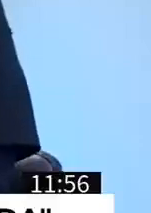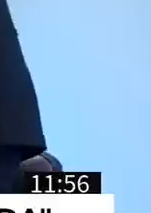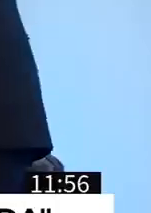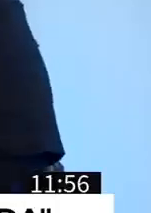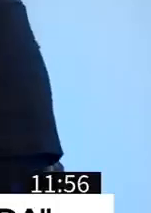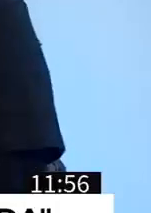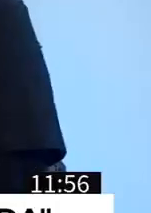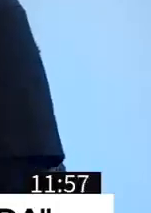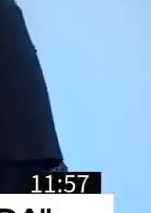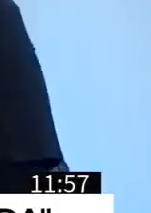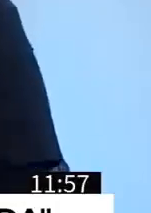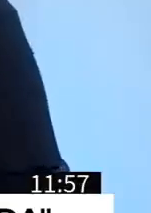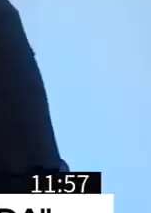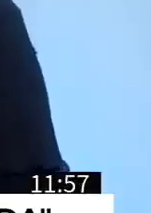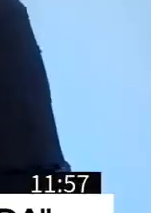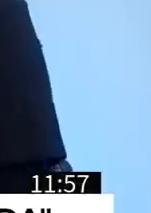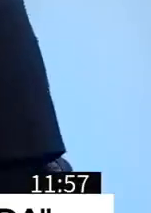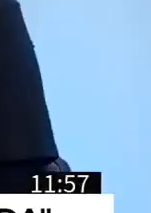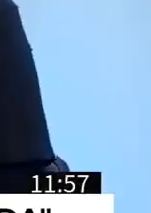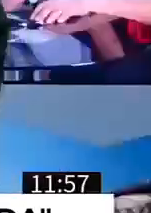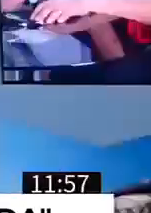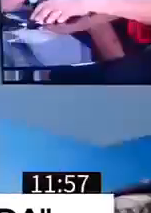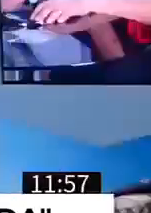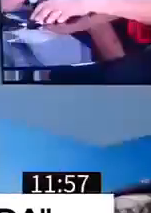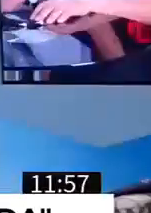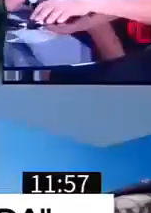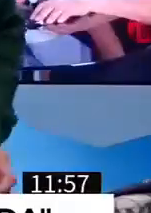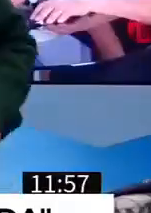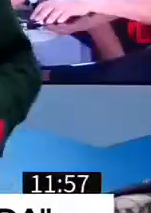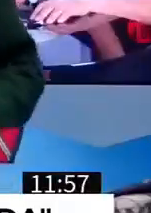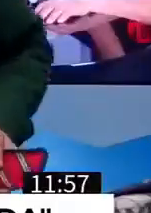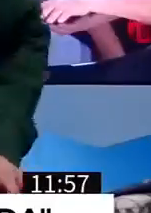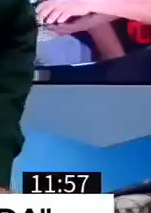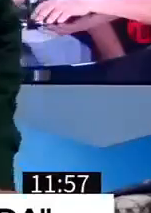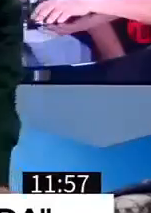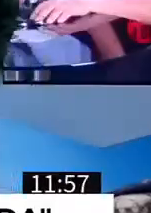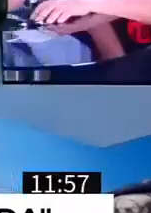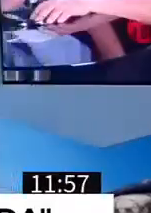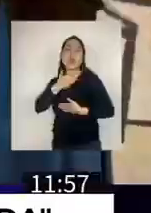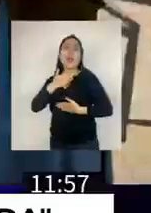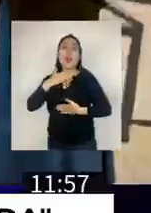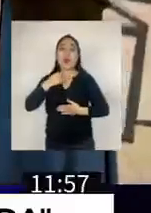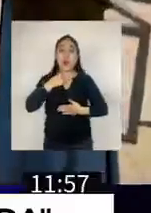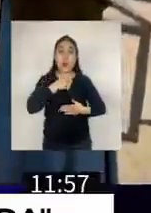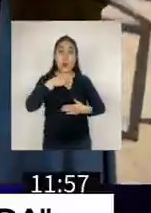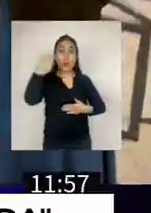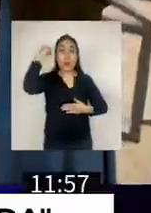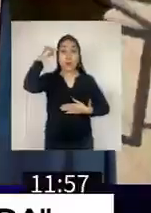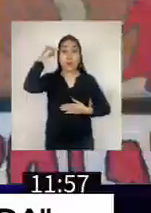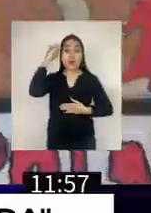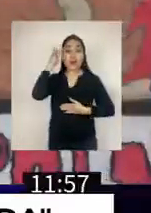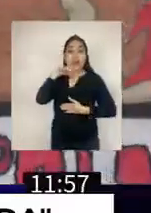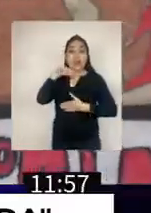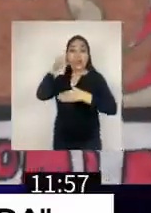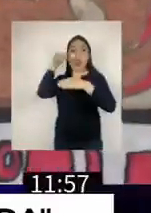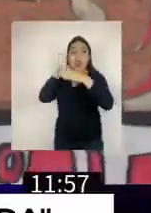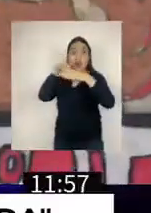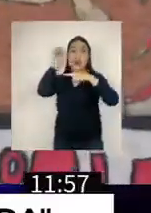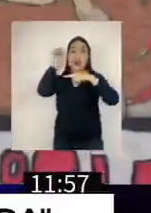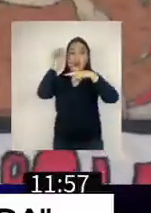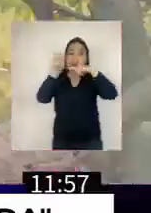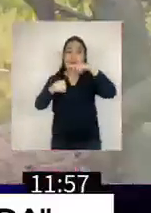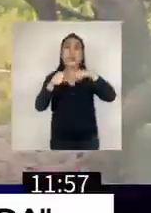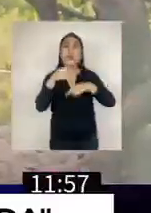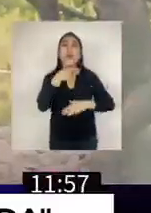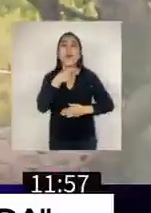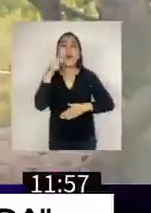que conversemos de esto porque justo en la mañana hablamos de que en el rechazo no había, en su campaña no hay ninguna creatividad, pues.